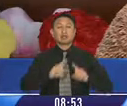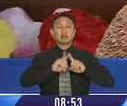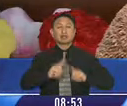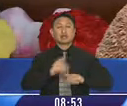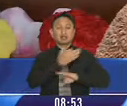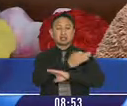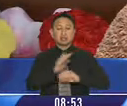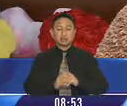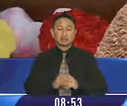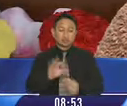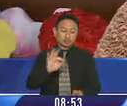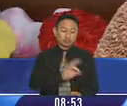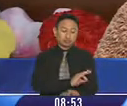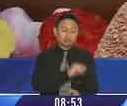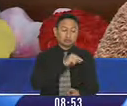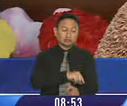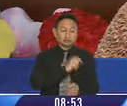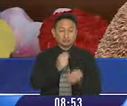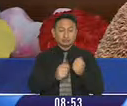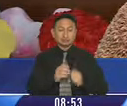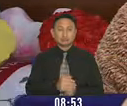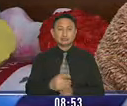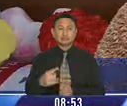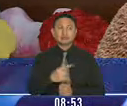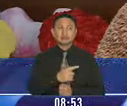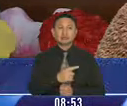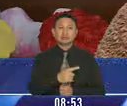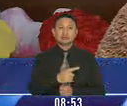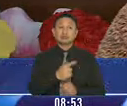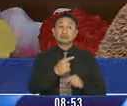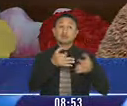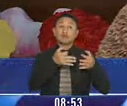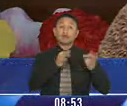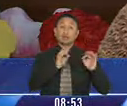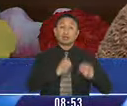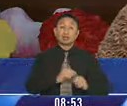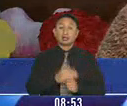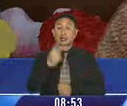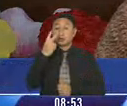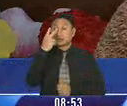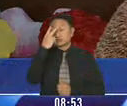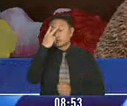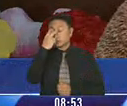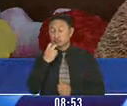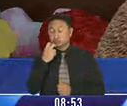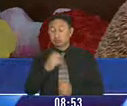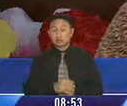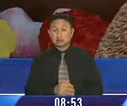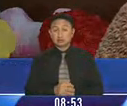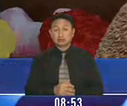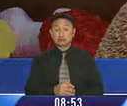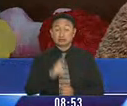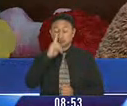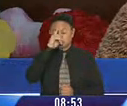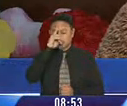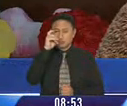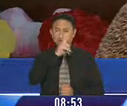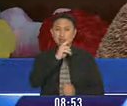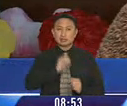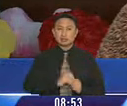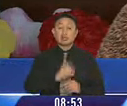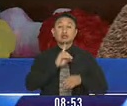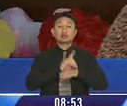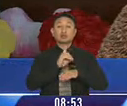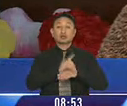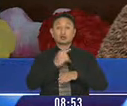quimioterapias intravítreas. Él hace el mes de febrero perdió su visión. Ha sido momentos duros porque ya los médicos